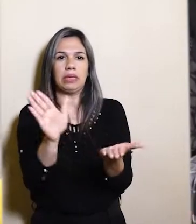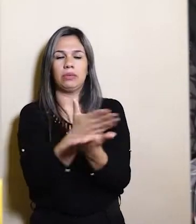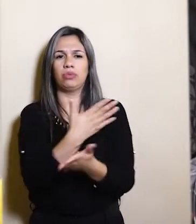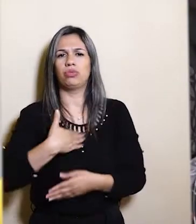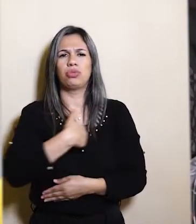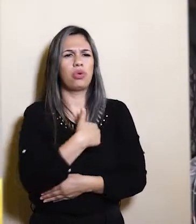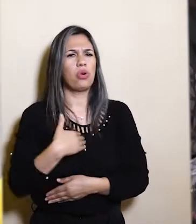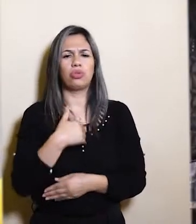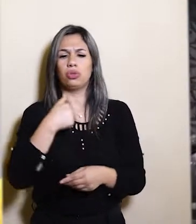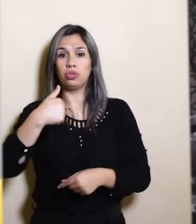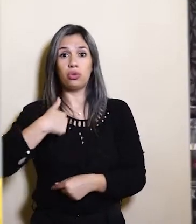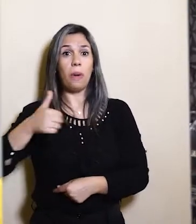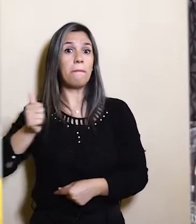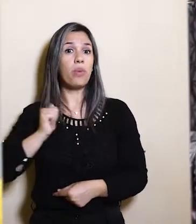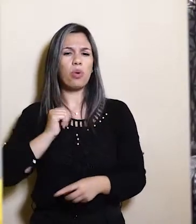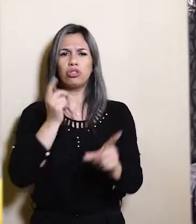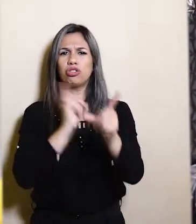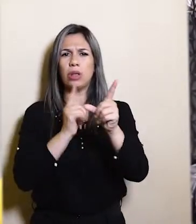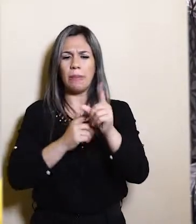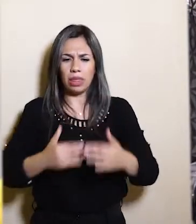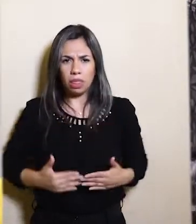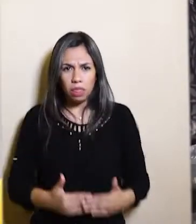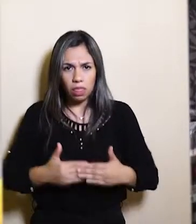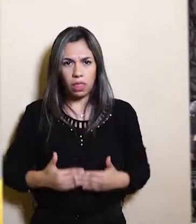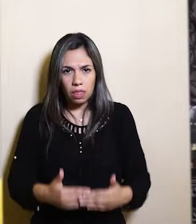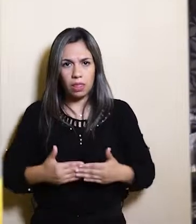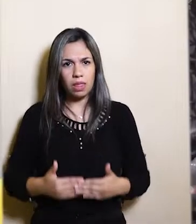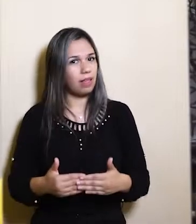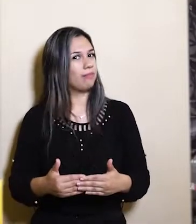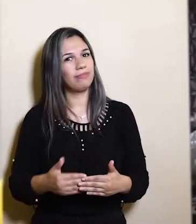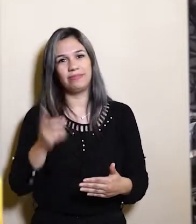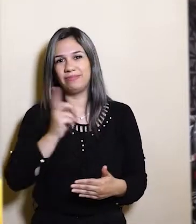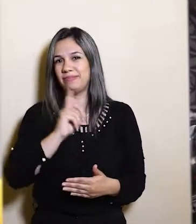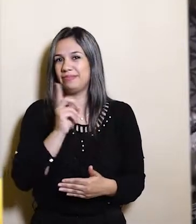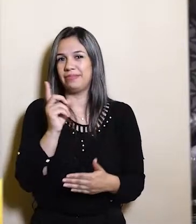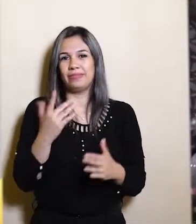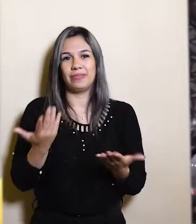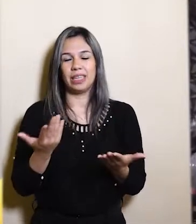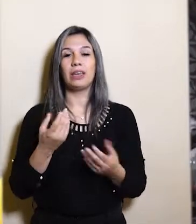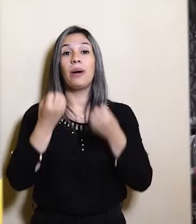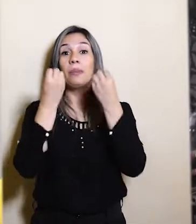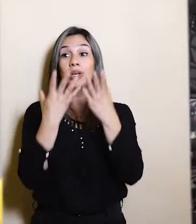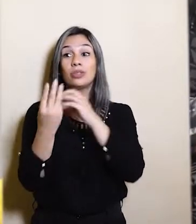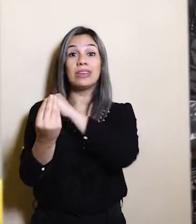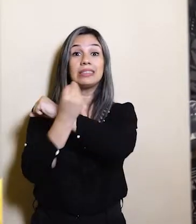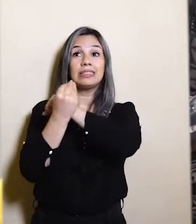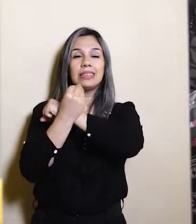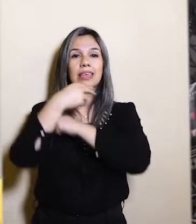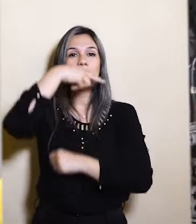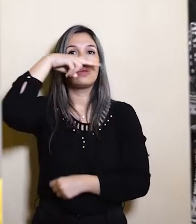es simplemente reproductivo y no tenemos derecho a nada más, ¿no? Uh-huh. Entonces, cuando uno empieza a tener una educación